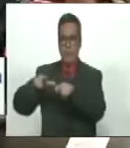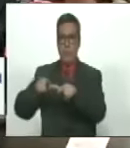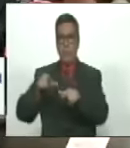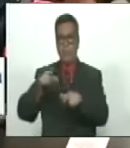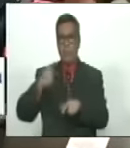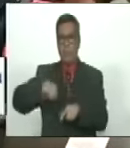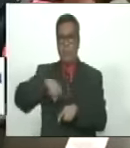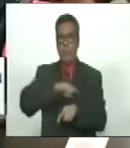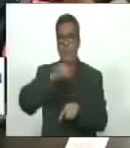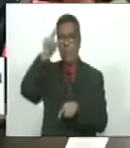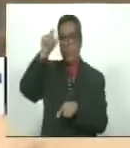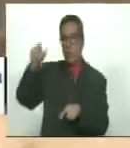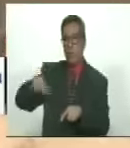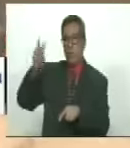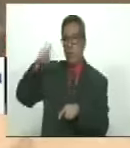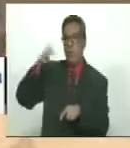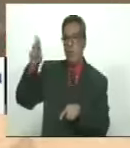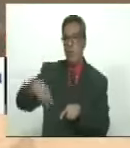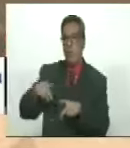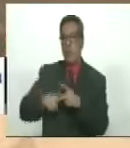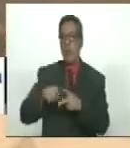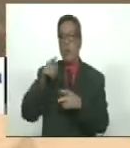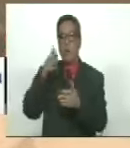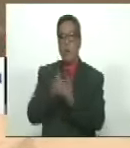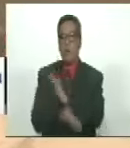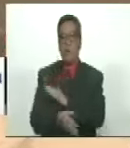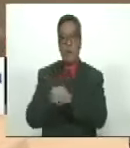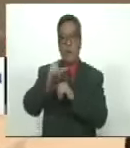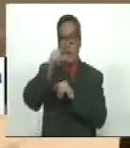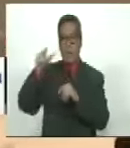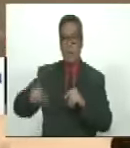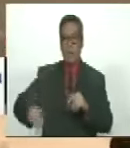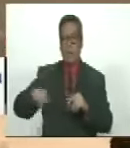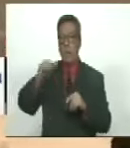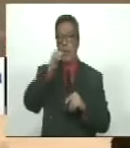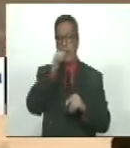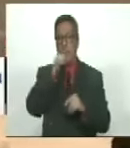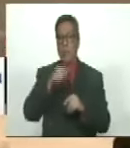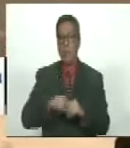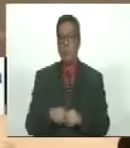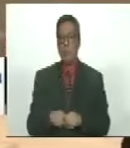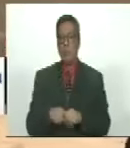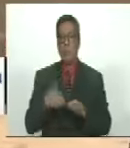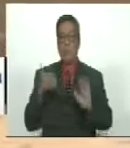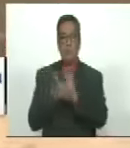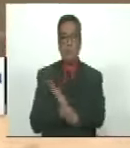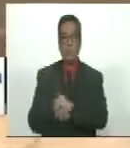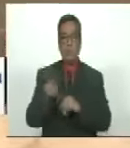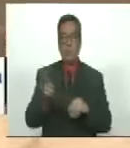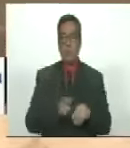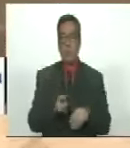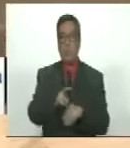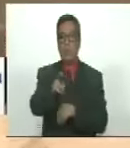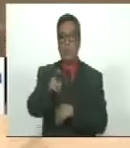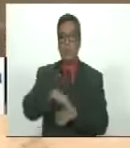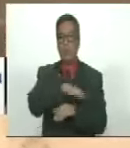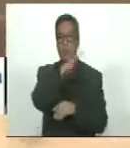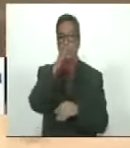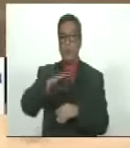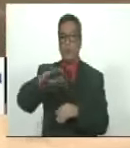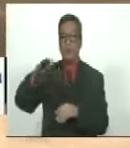de nuestra Guayana Esequiba. Guayana significa tierra de aguas, de ríos y de